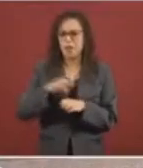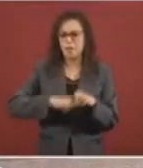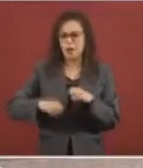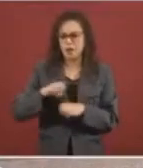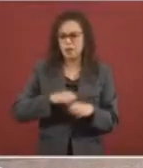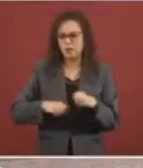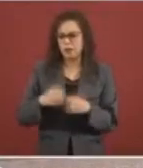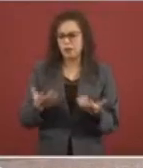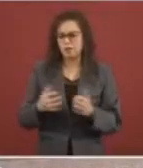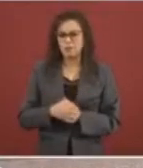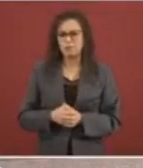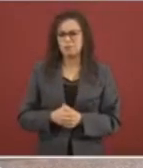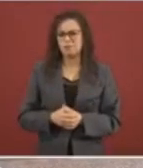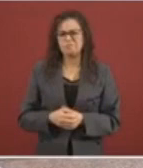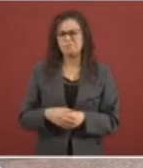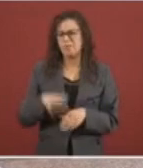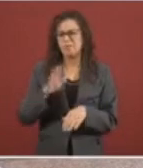la mayoría de los mexicanos,